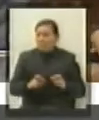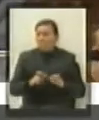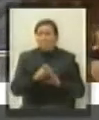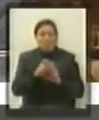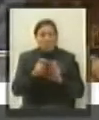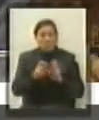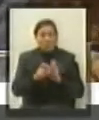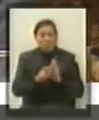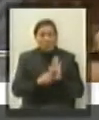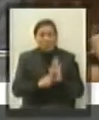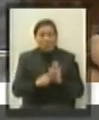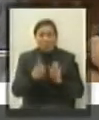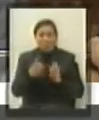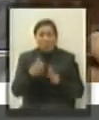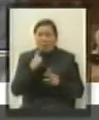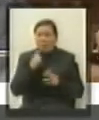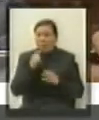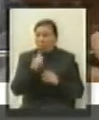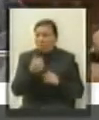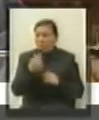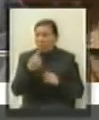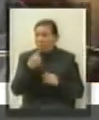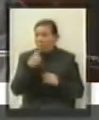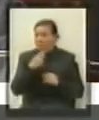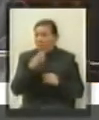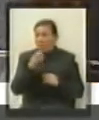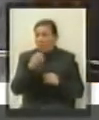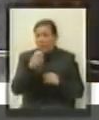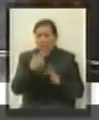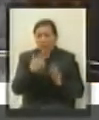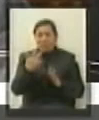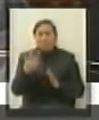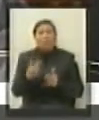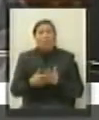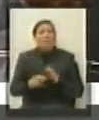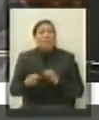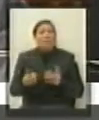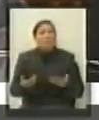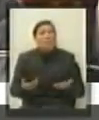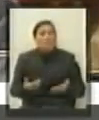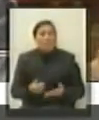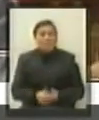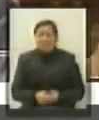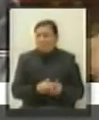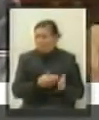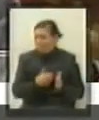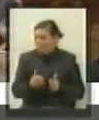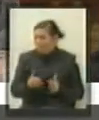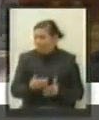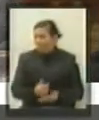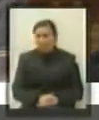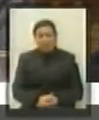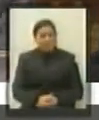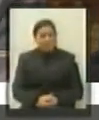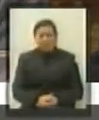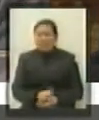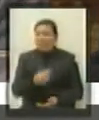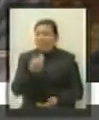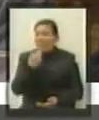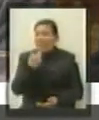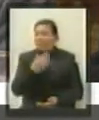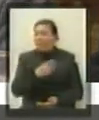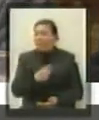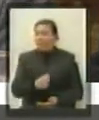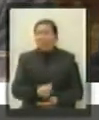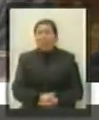proyecto presentado por uno de los señores congresistas para derogar el 083. ¿Y qué se hizo, señores? ¿Se derogó? Finalmente, ¿quién lo tuvo que